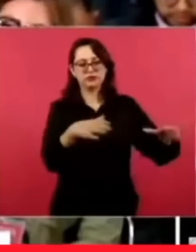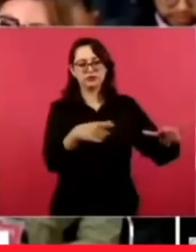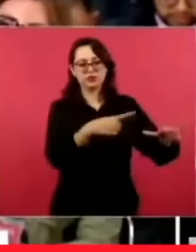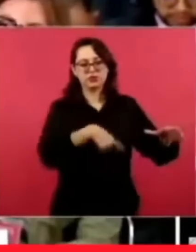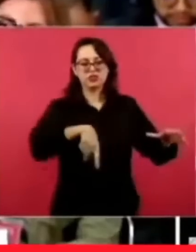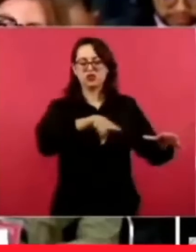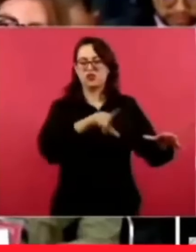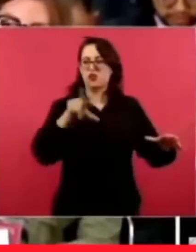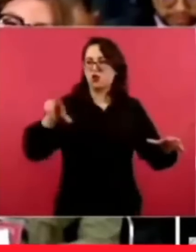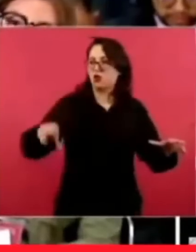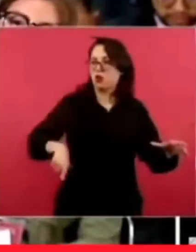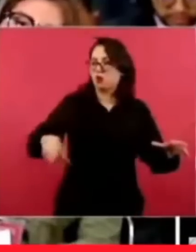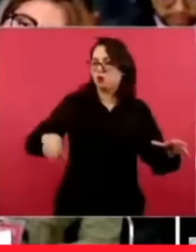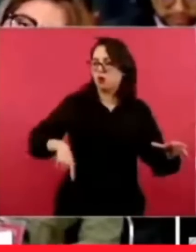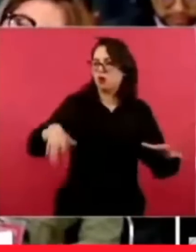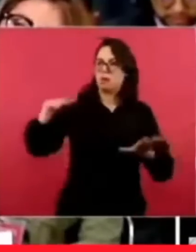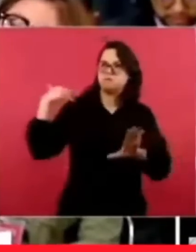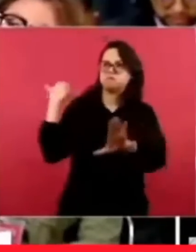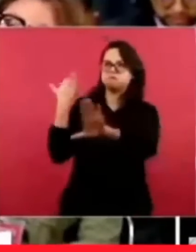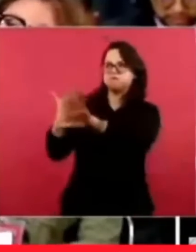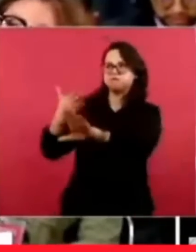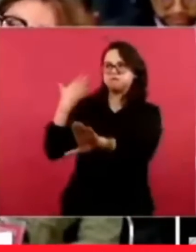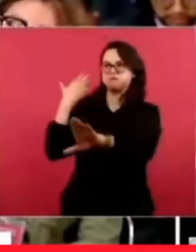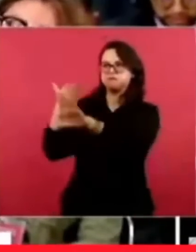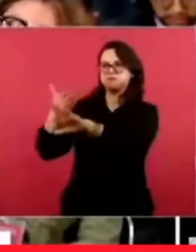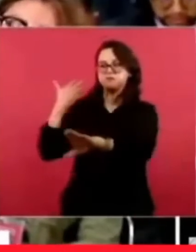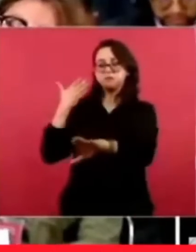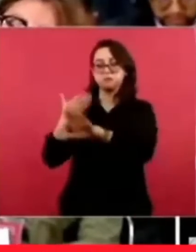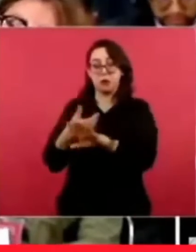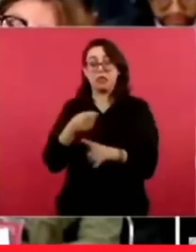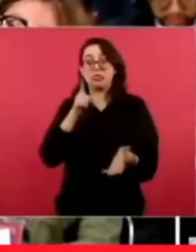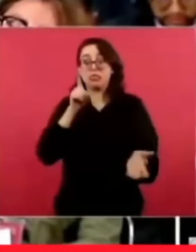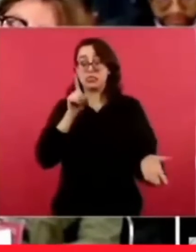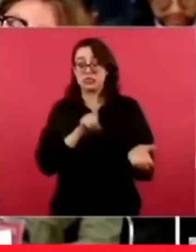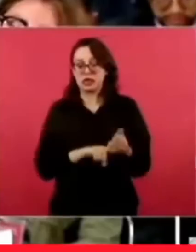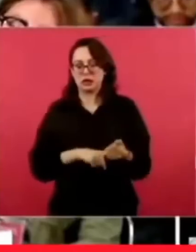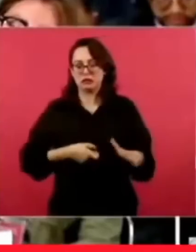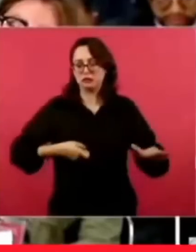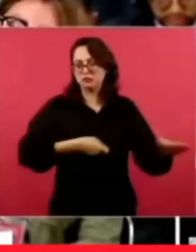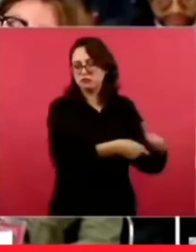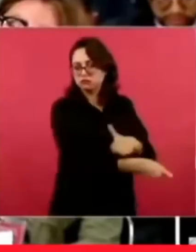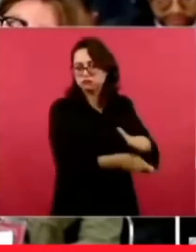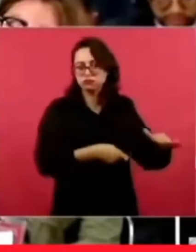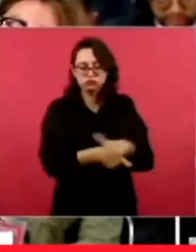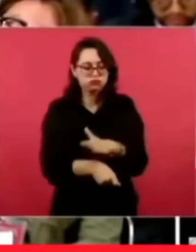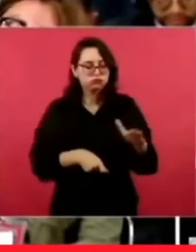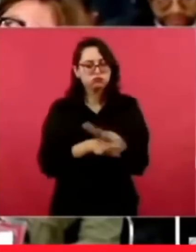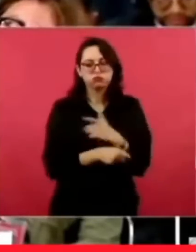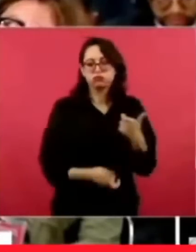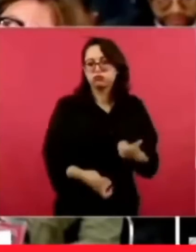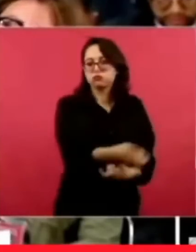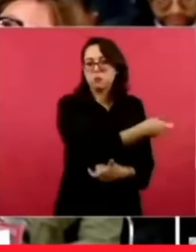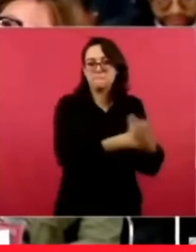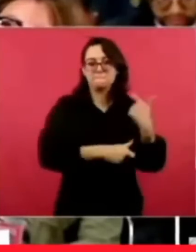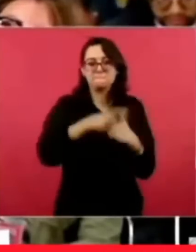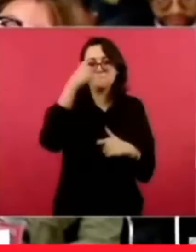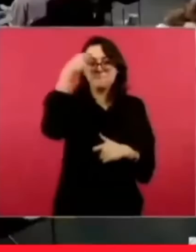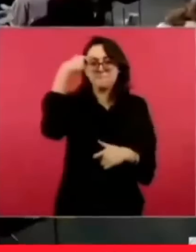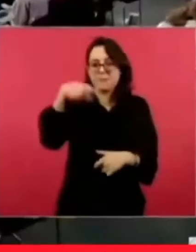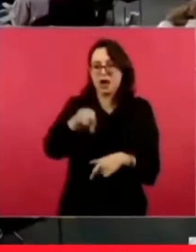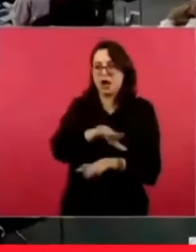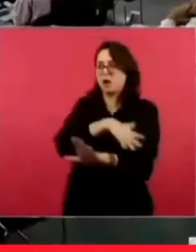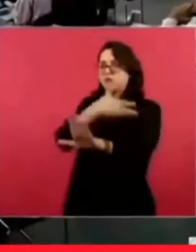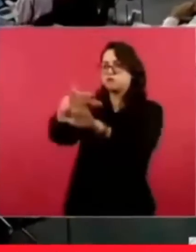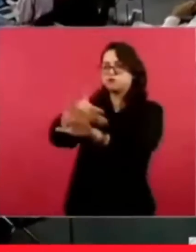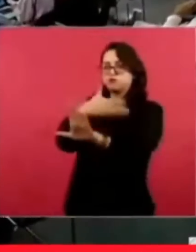una investigación acerca del flujo de dinero hacia estos grupos que han encabezado, pues no solo una